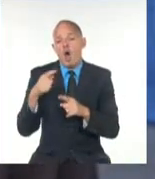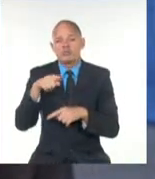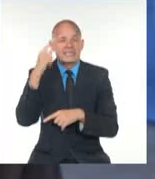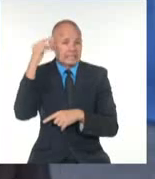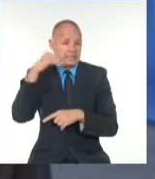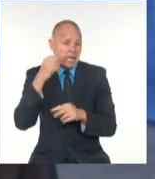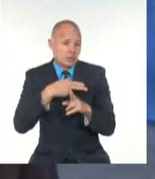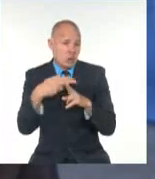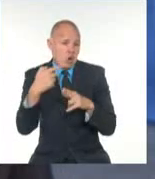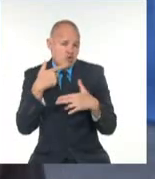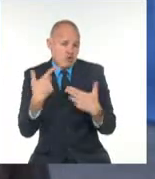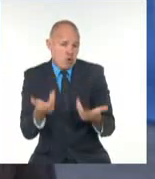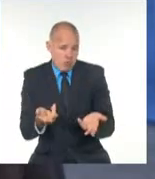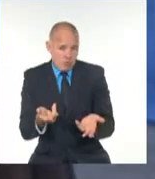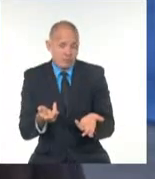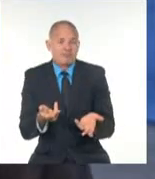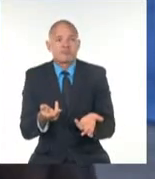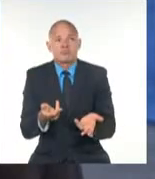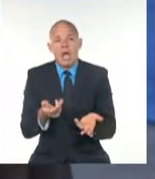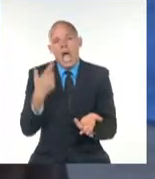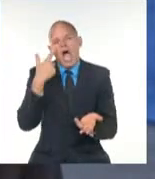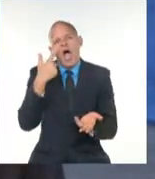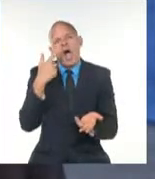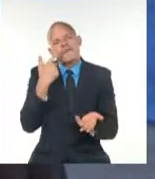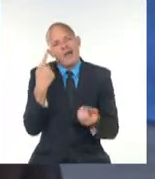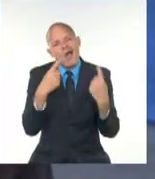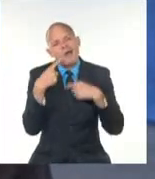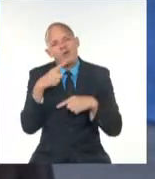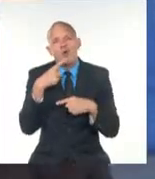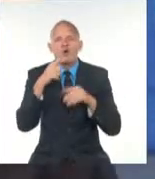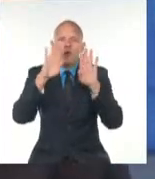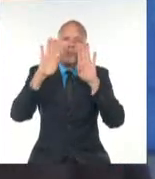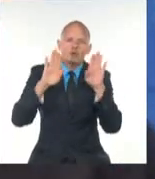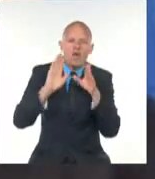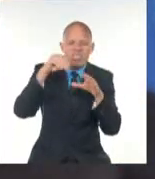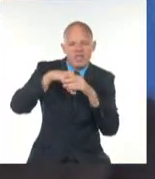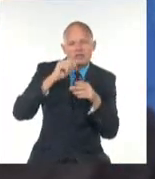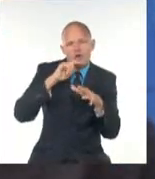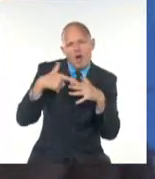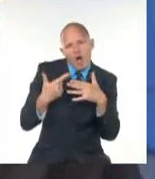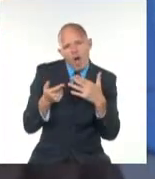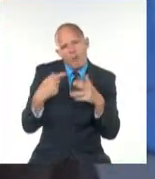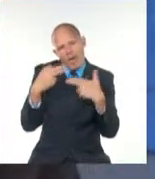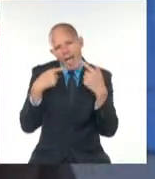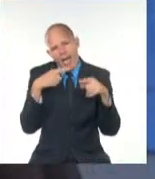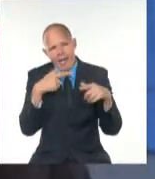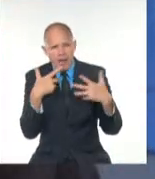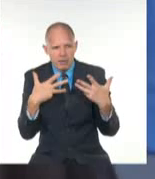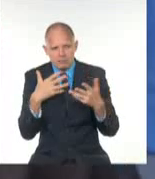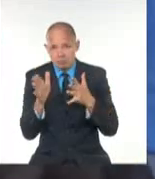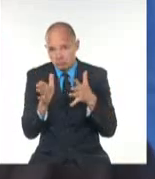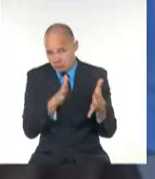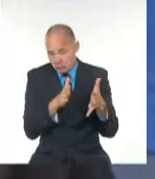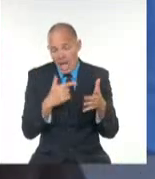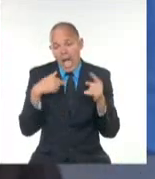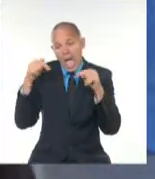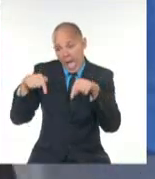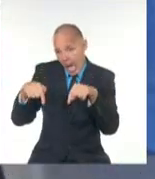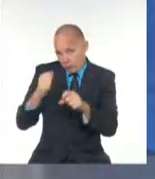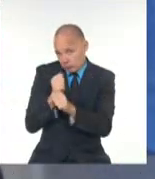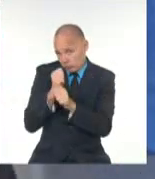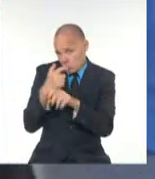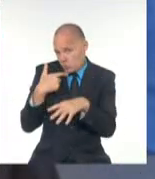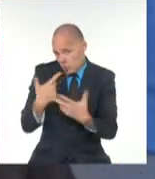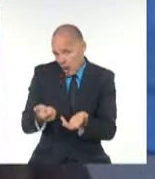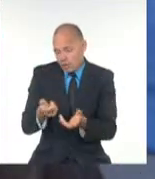la historia y un poco sobre el coleccionismo, la museología y museografía. Pero actualmente trabajo para la Oficina del Conservador